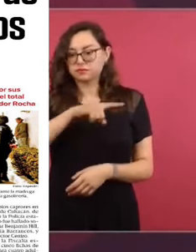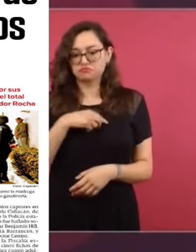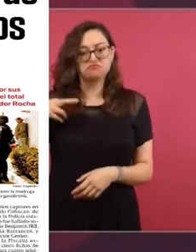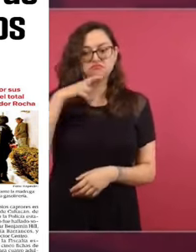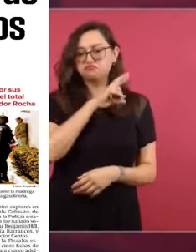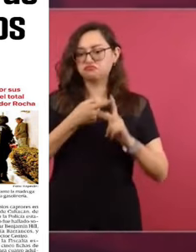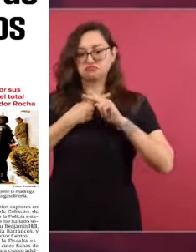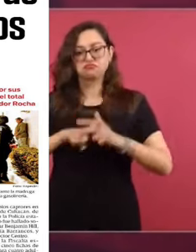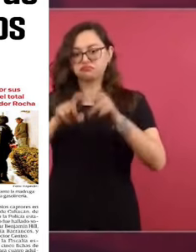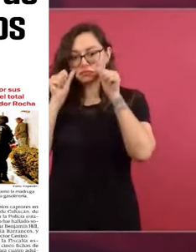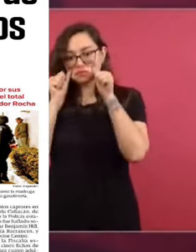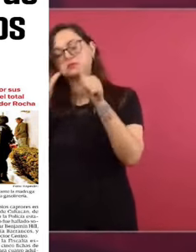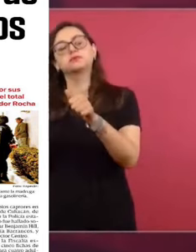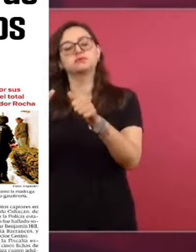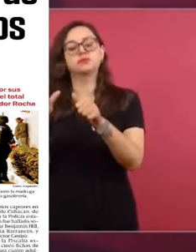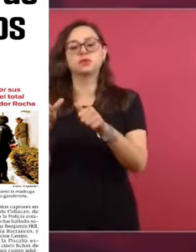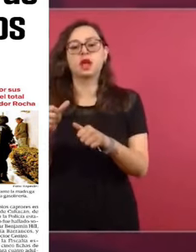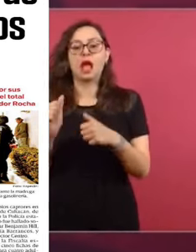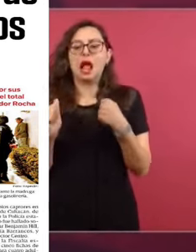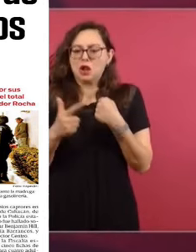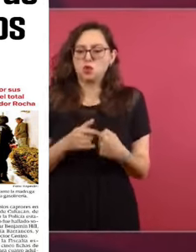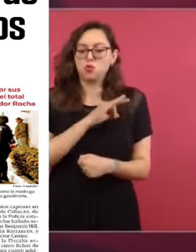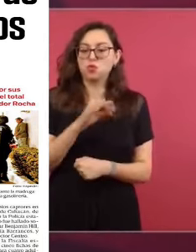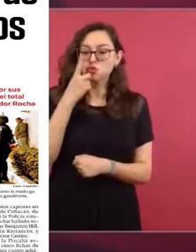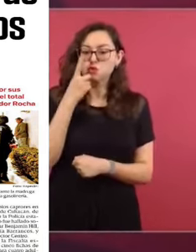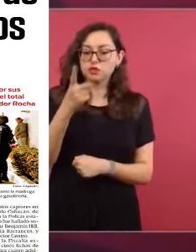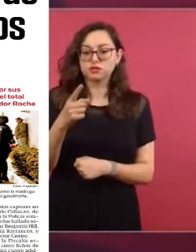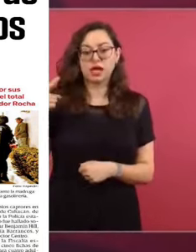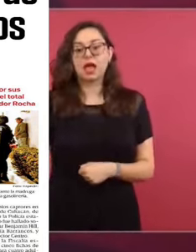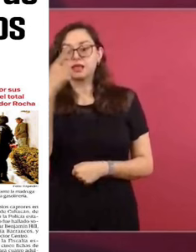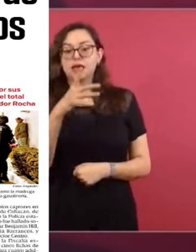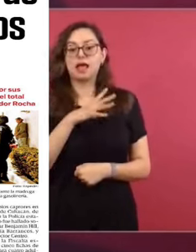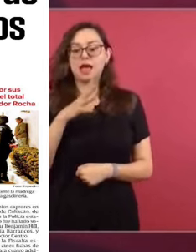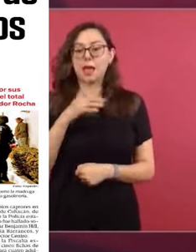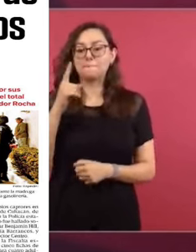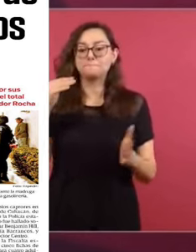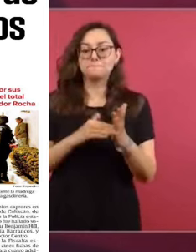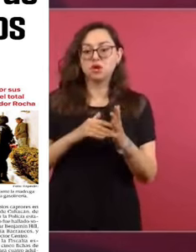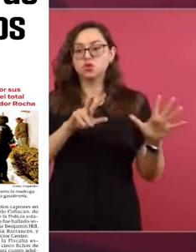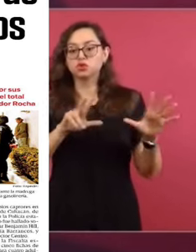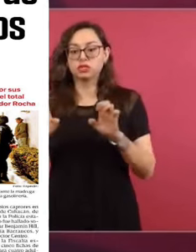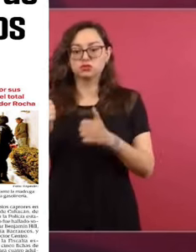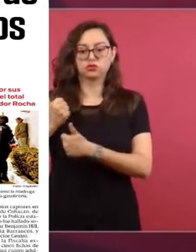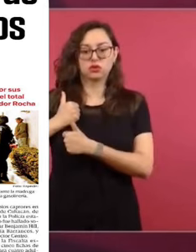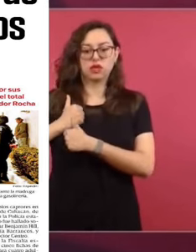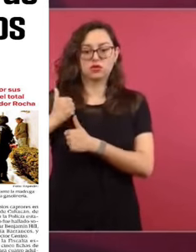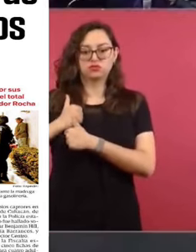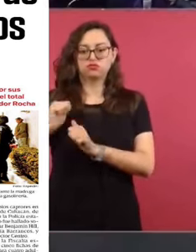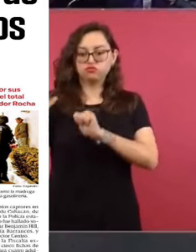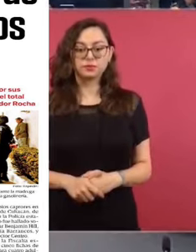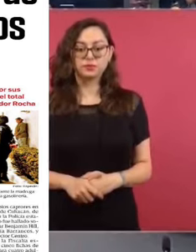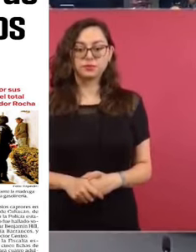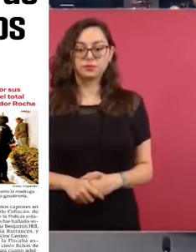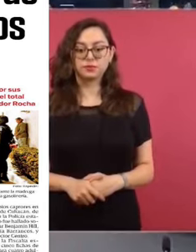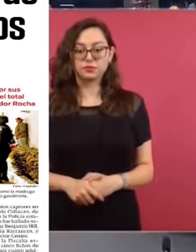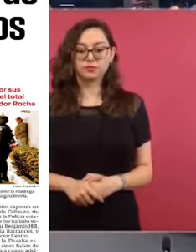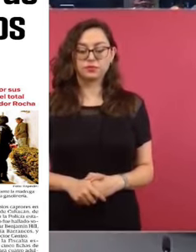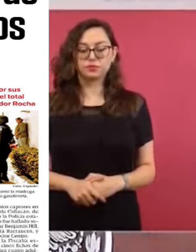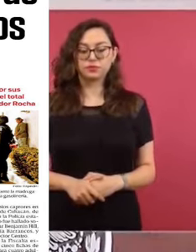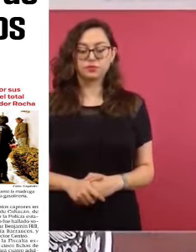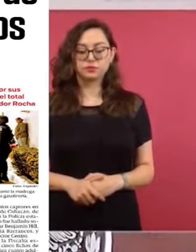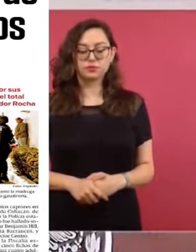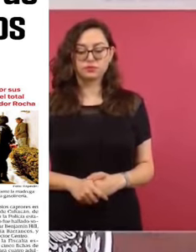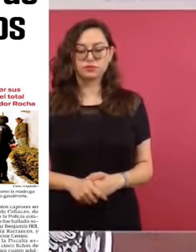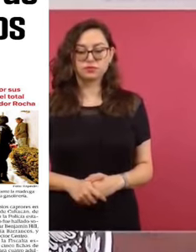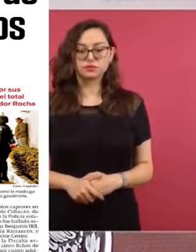momento. Sí, les doy un dato, hay 1.800 elementos de las Fuerzas Armadas en este operativo. Sí, hubo